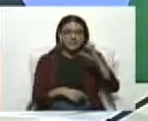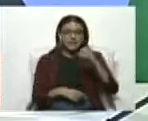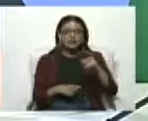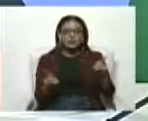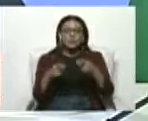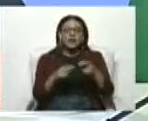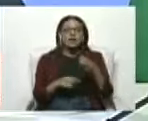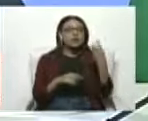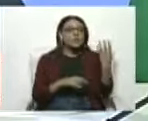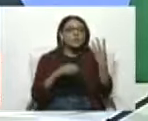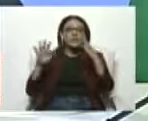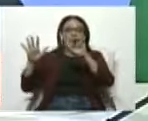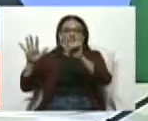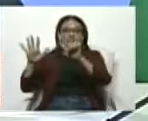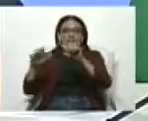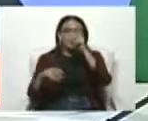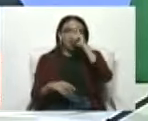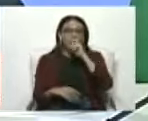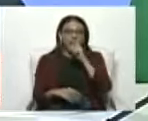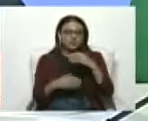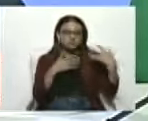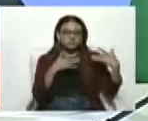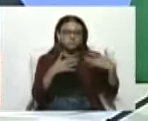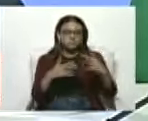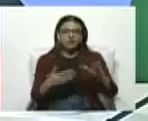96 años,